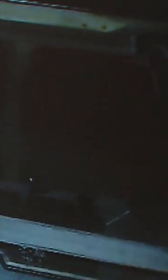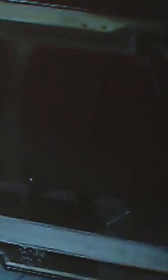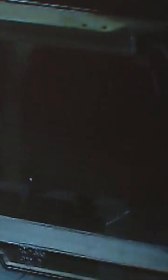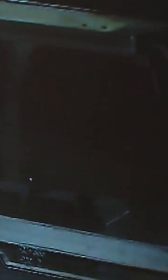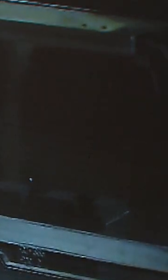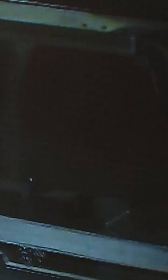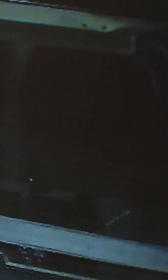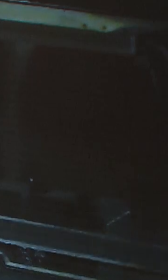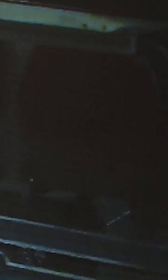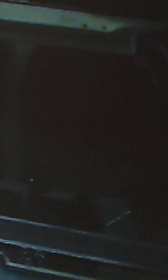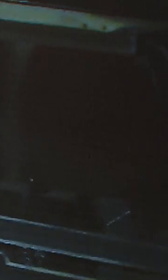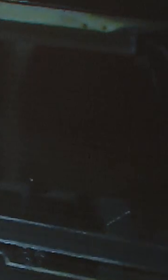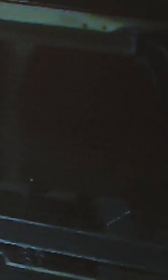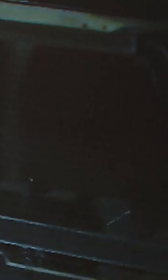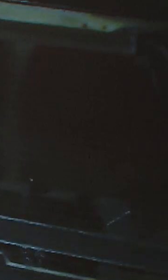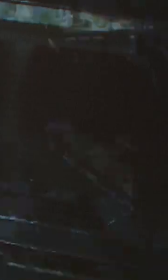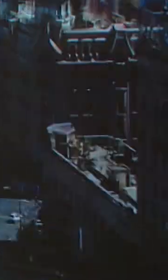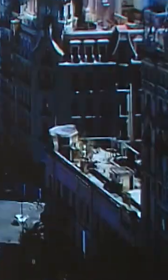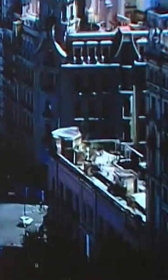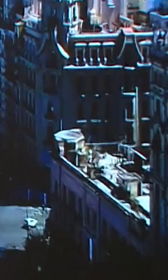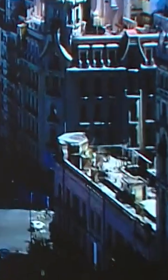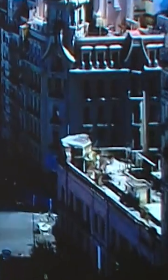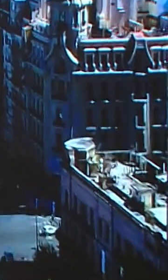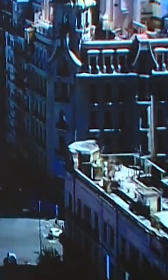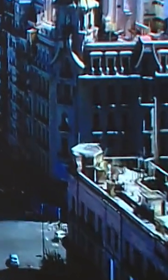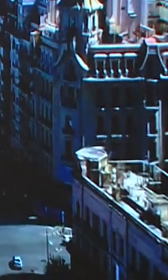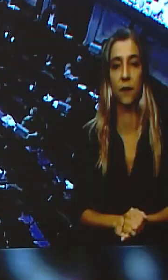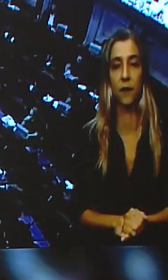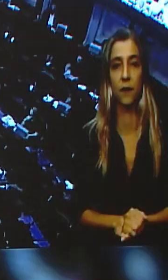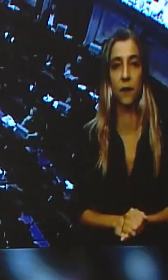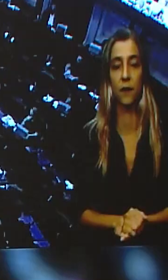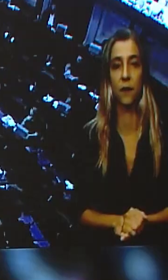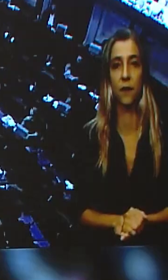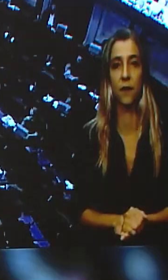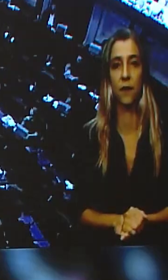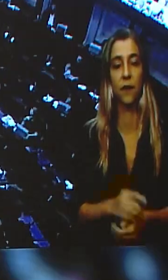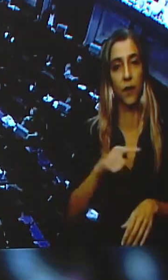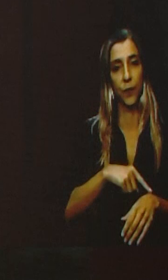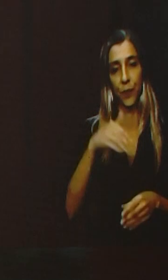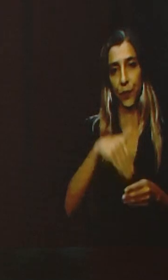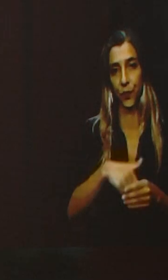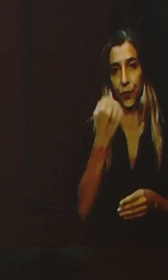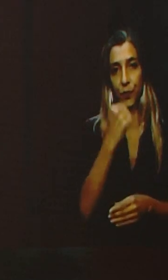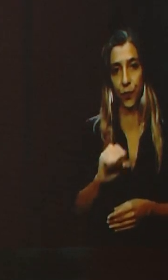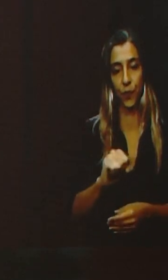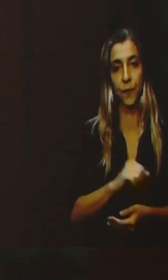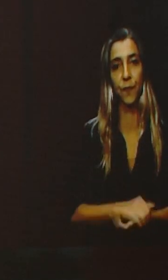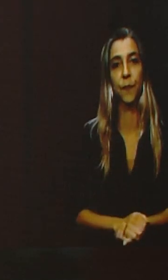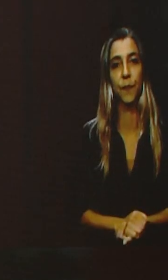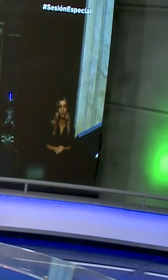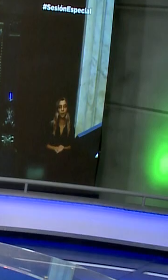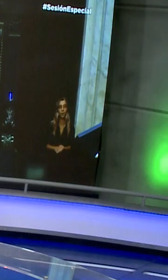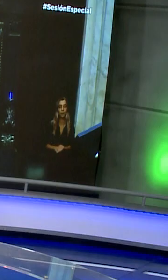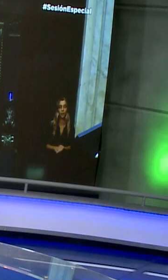la mujer primera secretaria de Recursos Naturales, sí, que sea mujer, que venga para los que venimos del peronismo, sí, que haya sido un